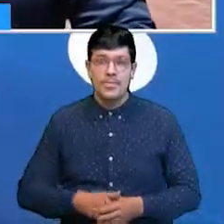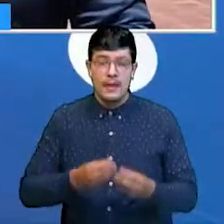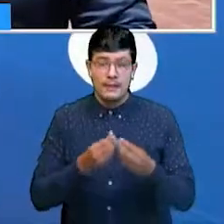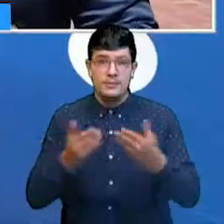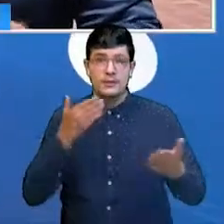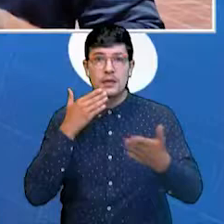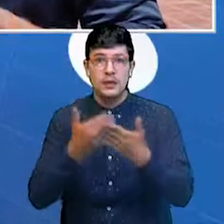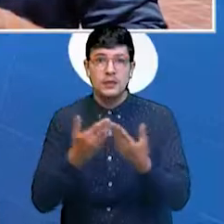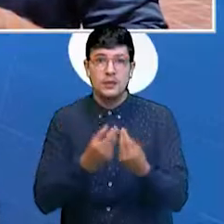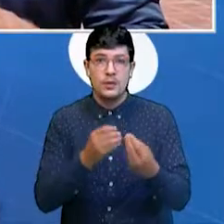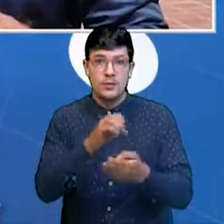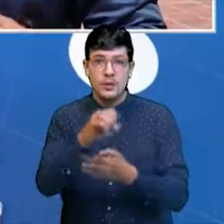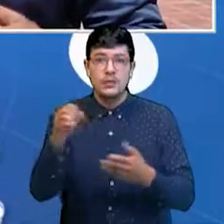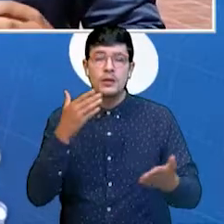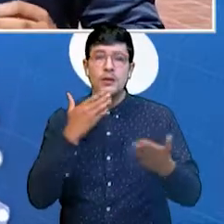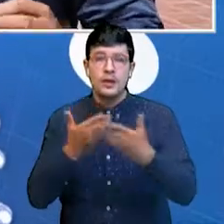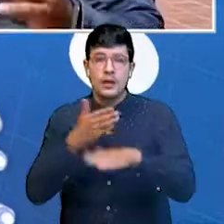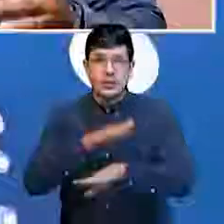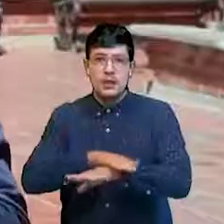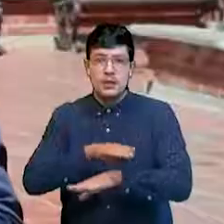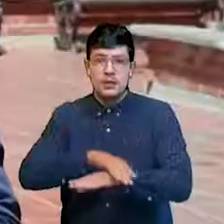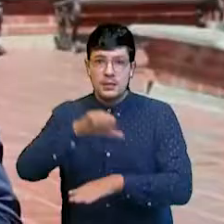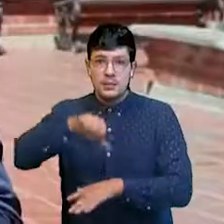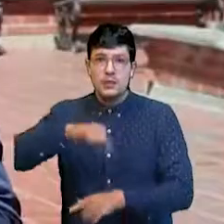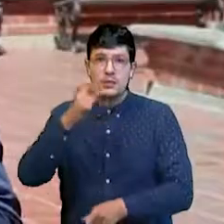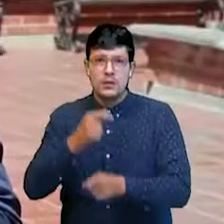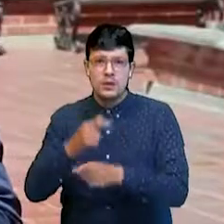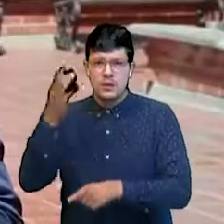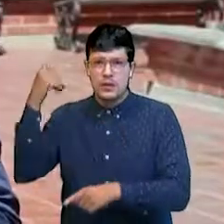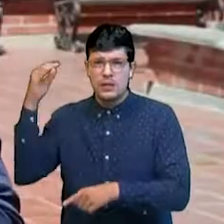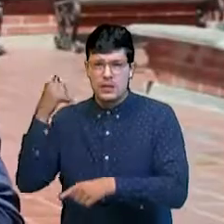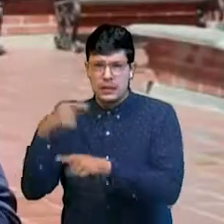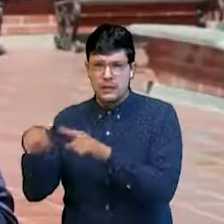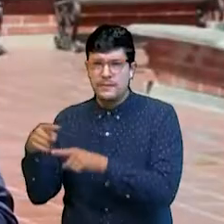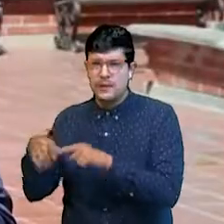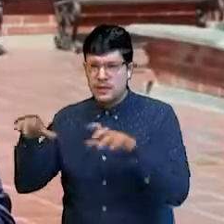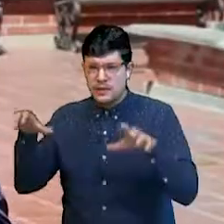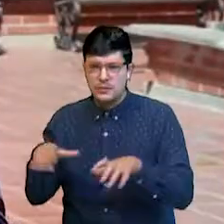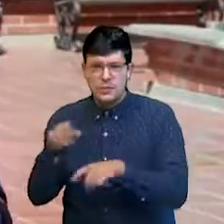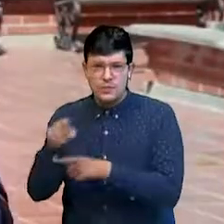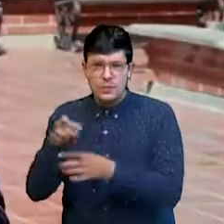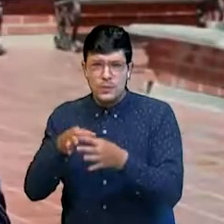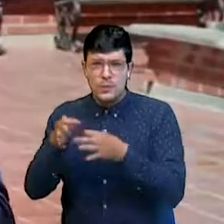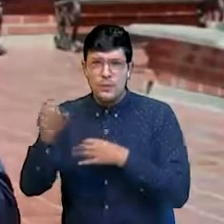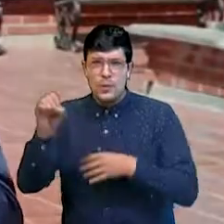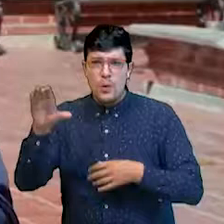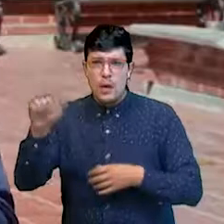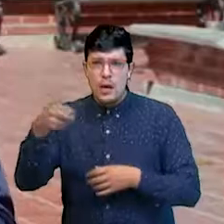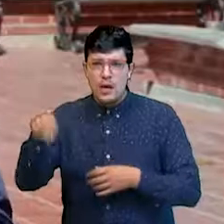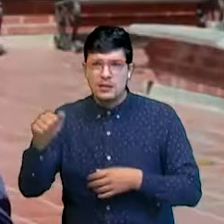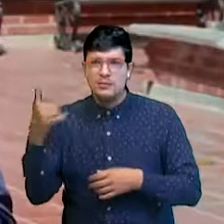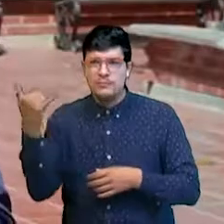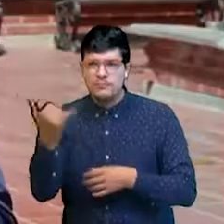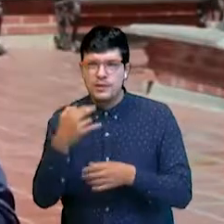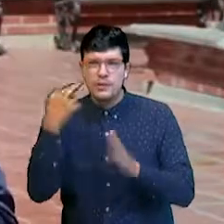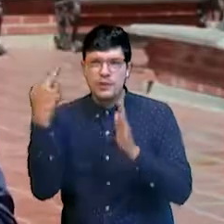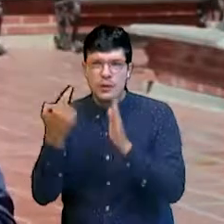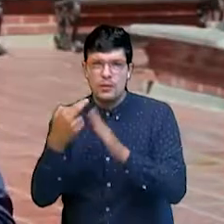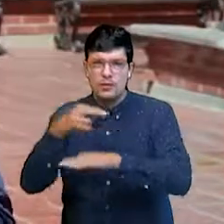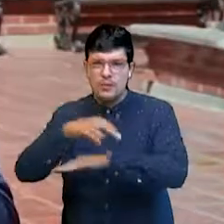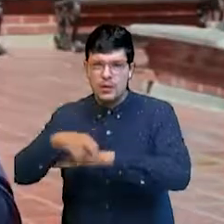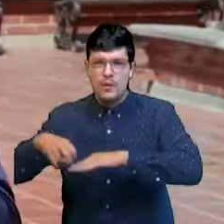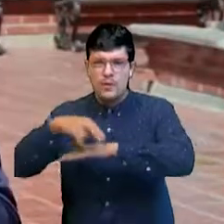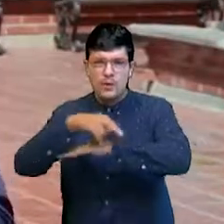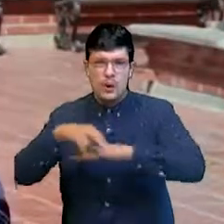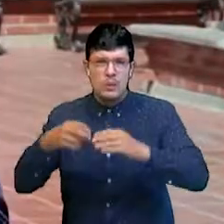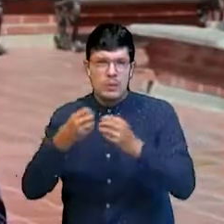Gracias, compañeros y televidentes, muy buenas tardes. Pues luego de varios hechos que se han registrado en el municipio de Ocaña, donde los hurtos son permanentes y